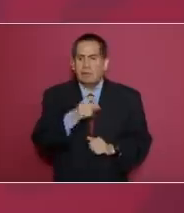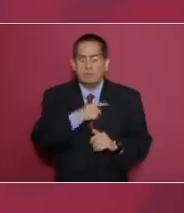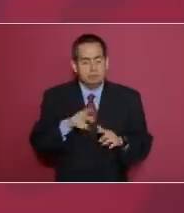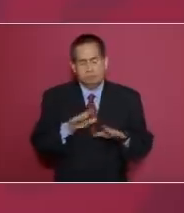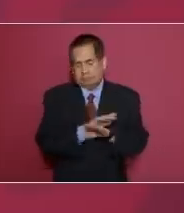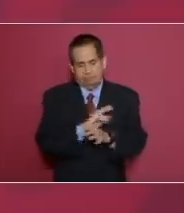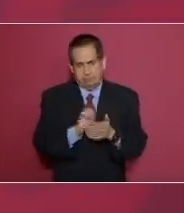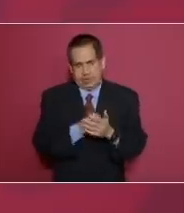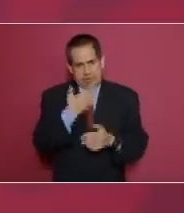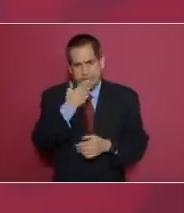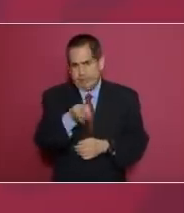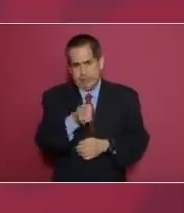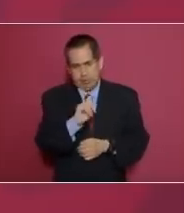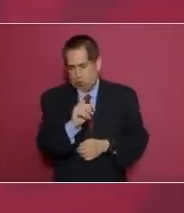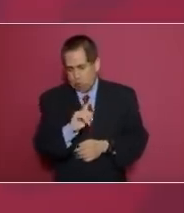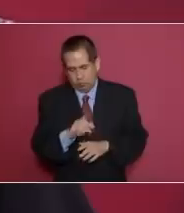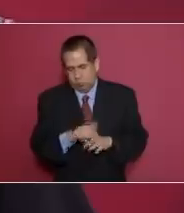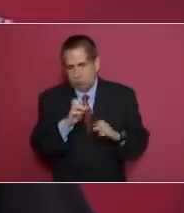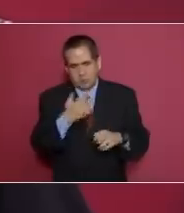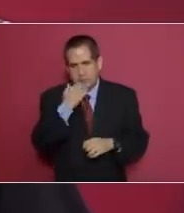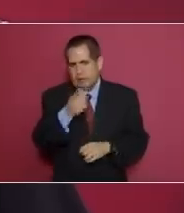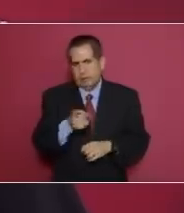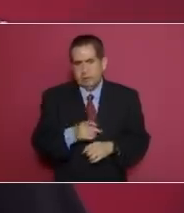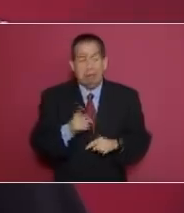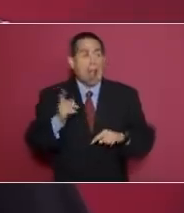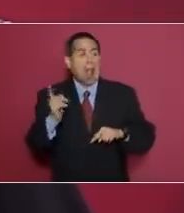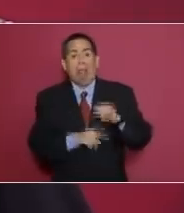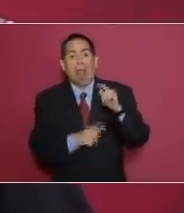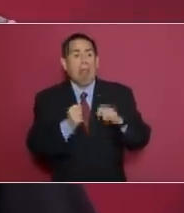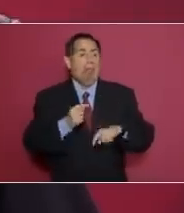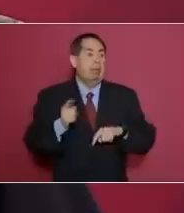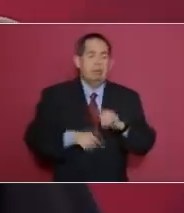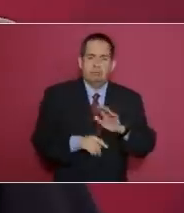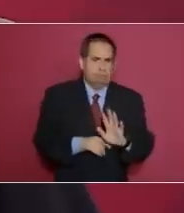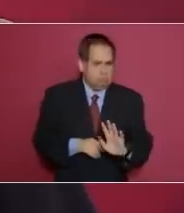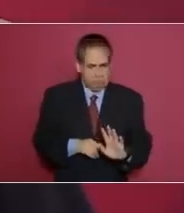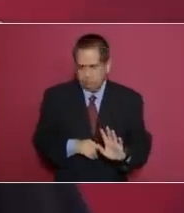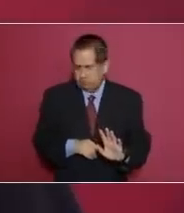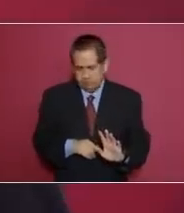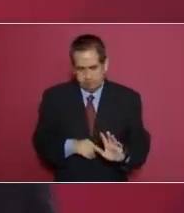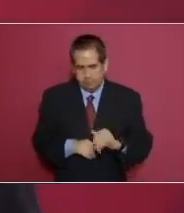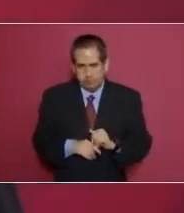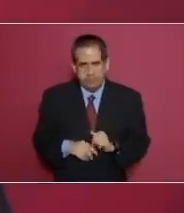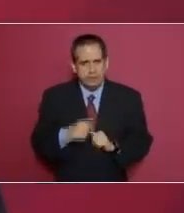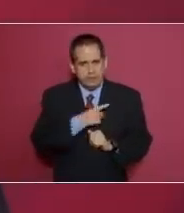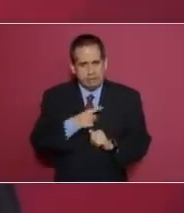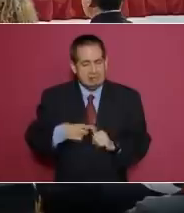corregirse esa actitud, debe de